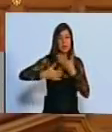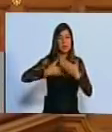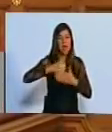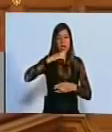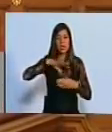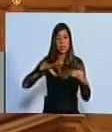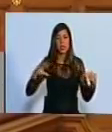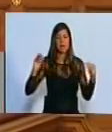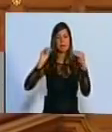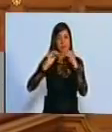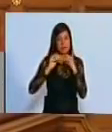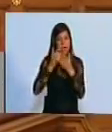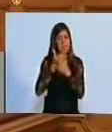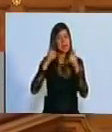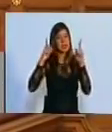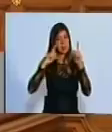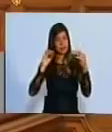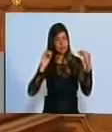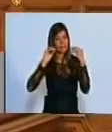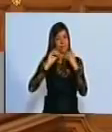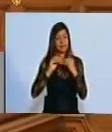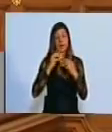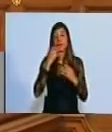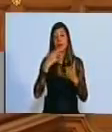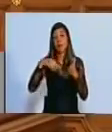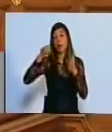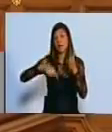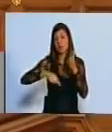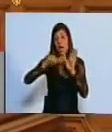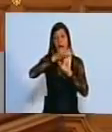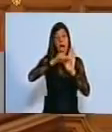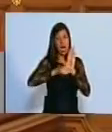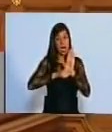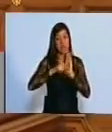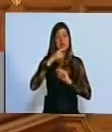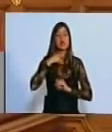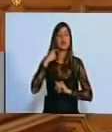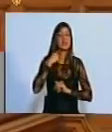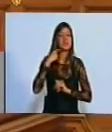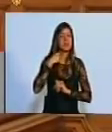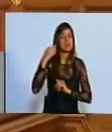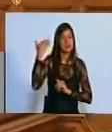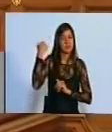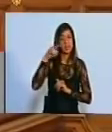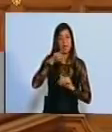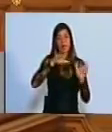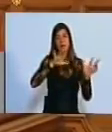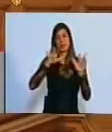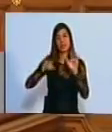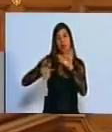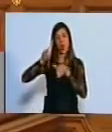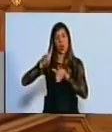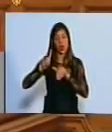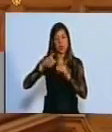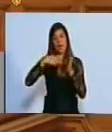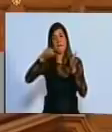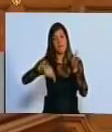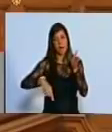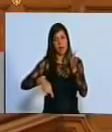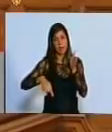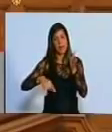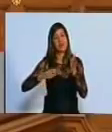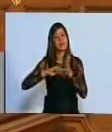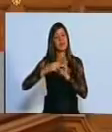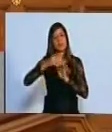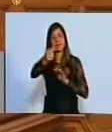independencia. Una vez que se declaró y firmó el acta de independencia en 1811, fue preciso designar representantes ante